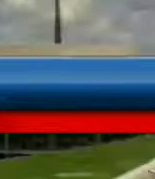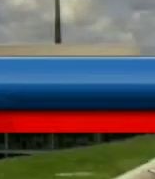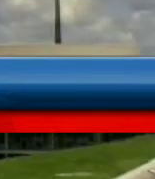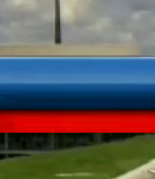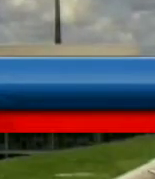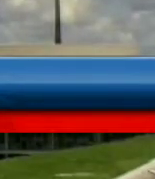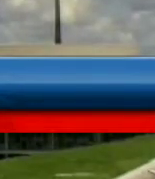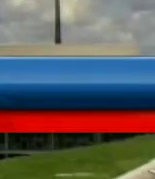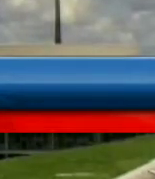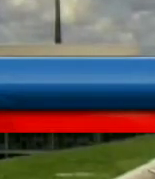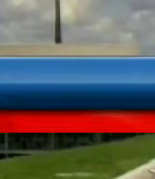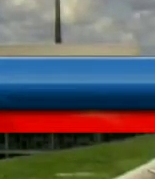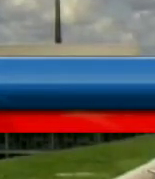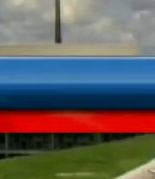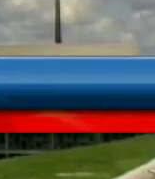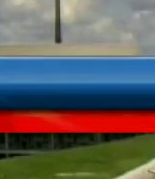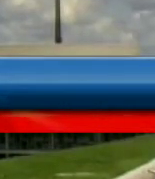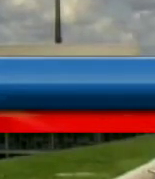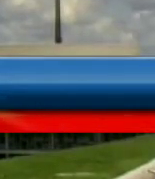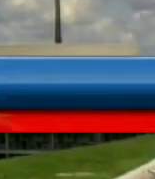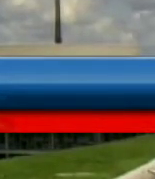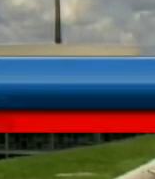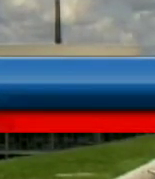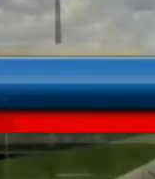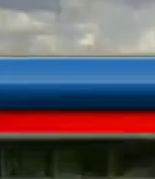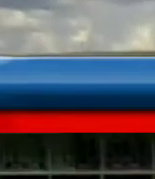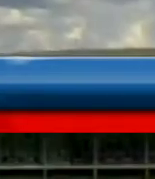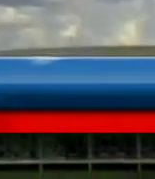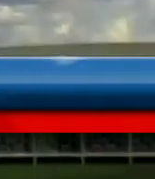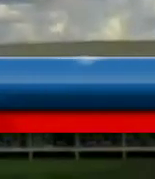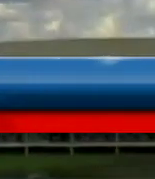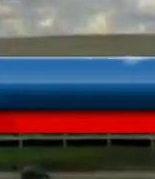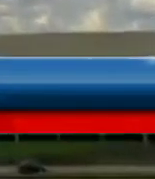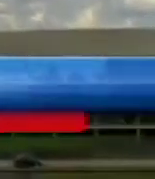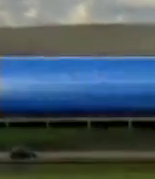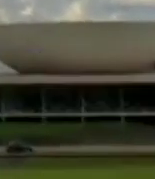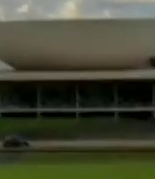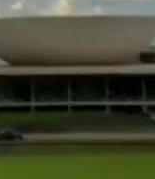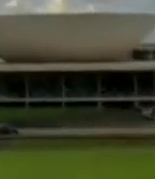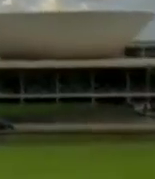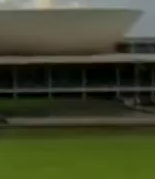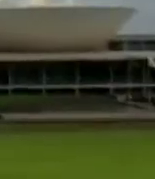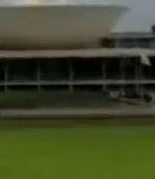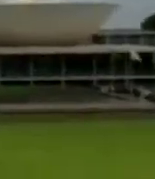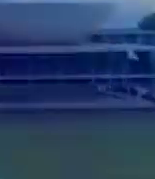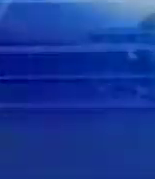diálogo quebrantado suspenden audiencia sobre situación de venezuela